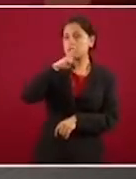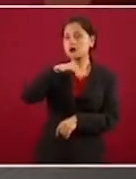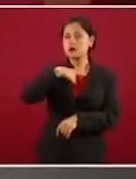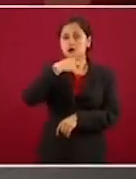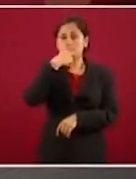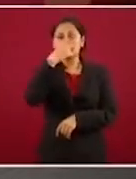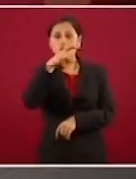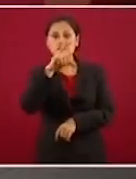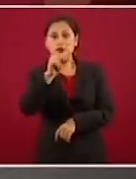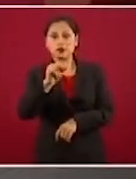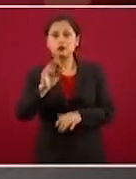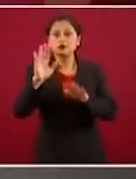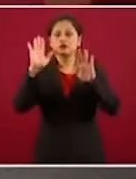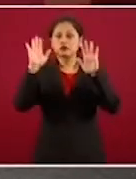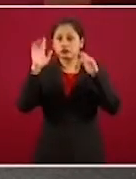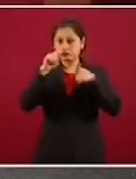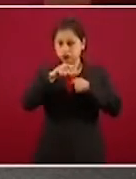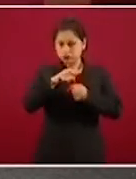revisen la Biblia,